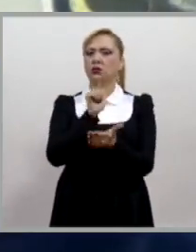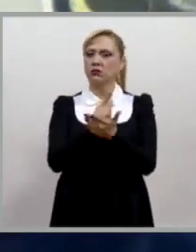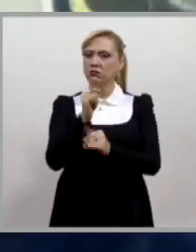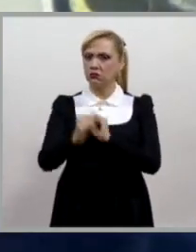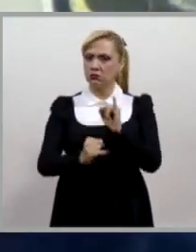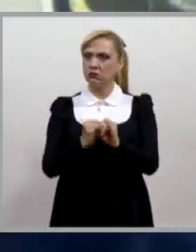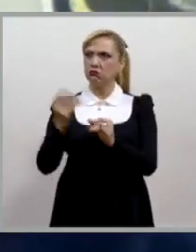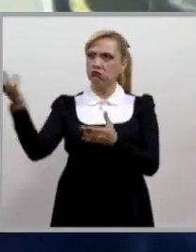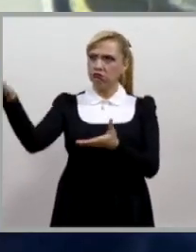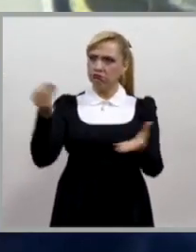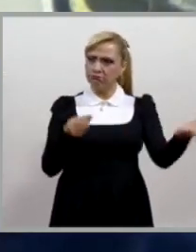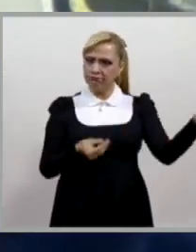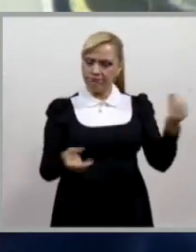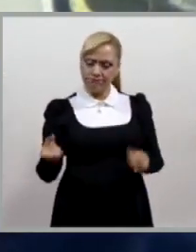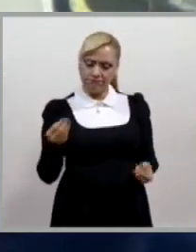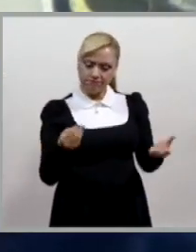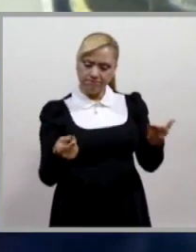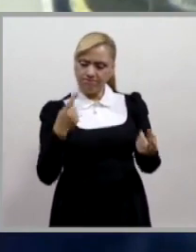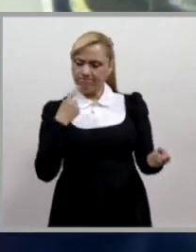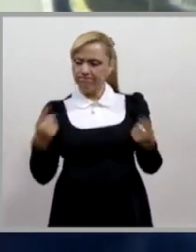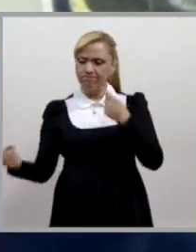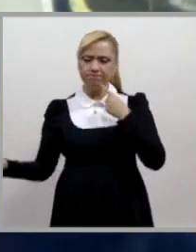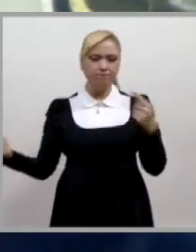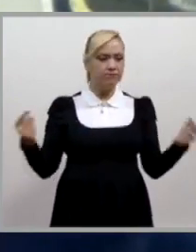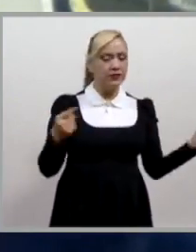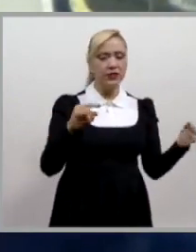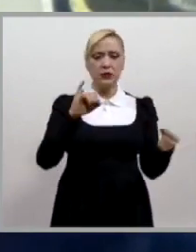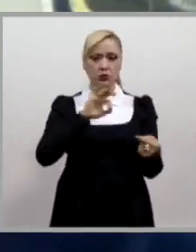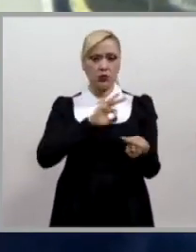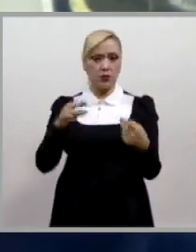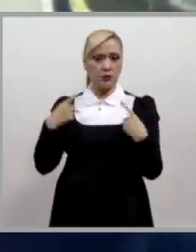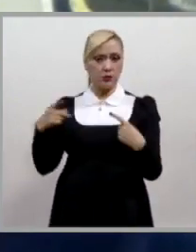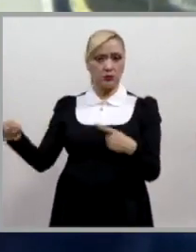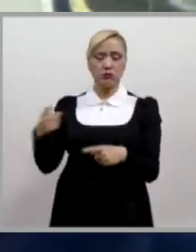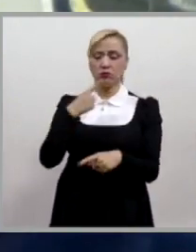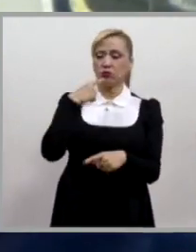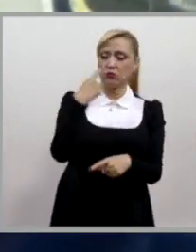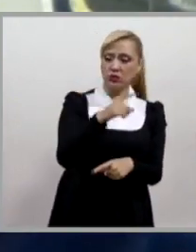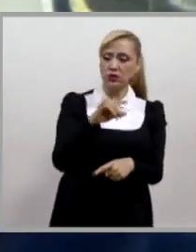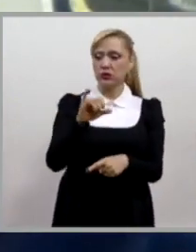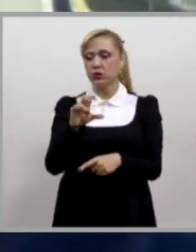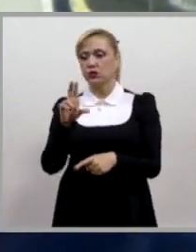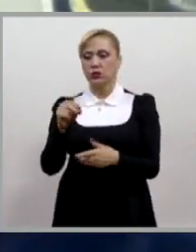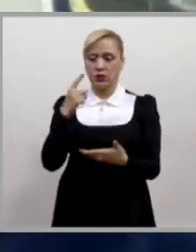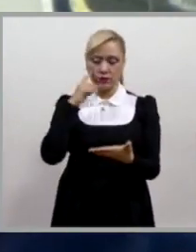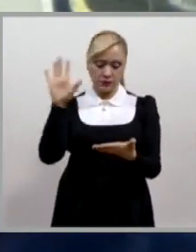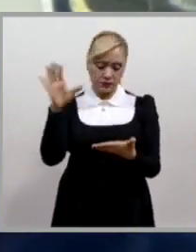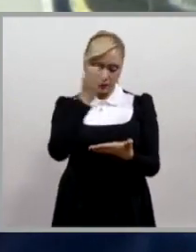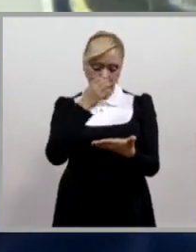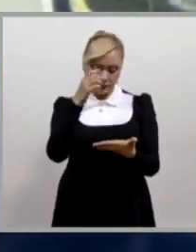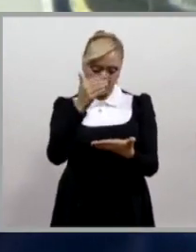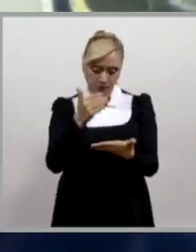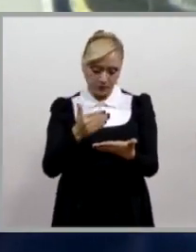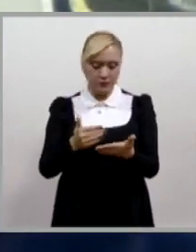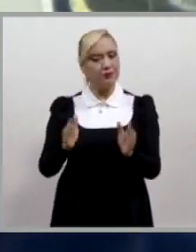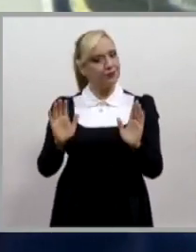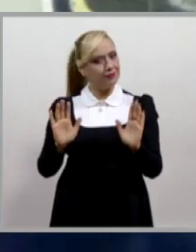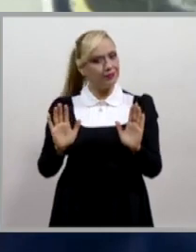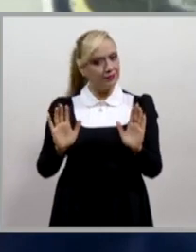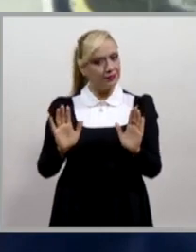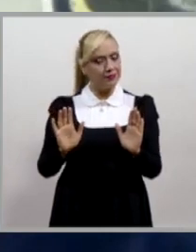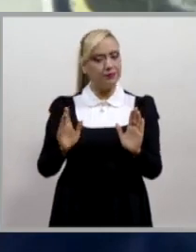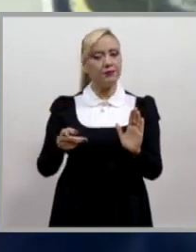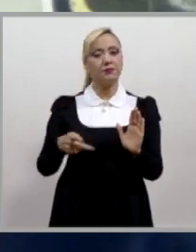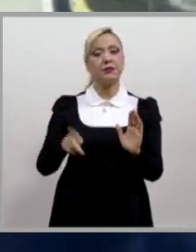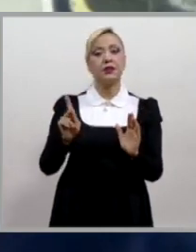estas discusiones que se dan justamente sobre interés legítimo jurídico, pero me parece que seguimos teniendo un sistema